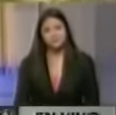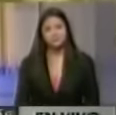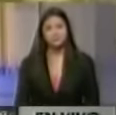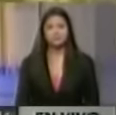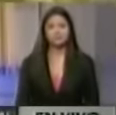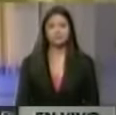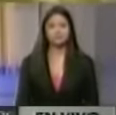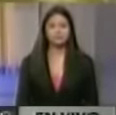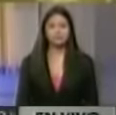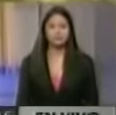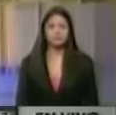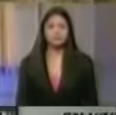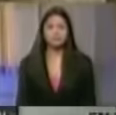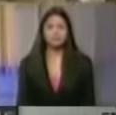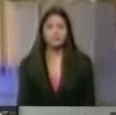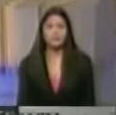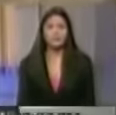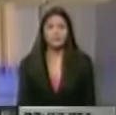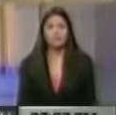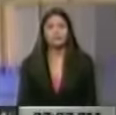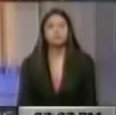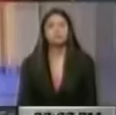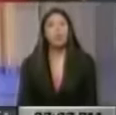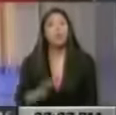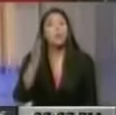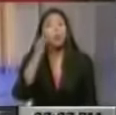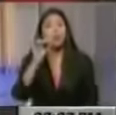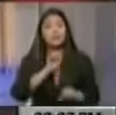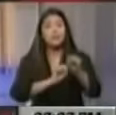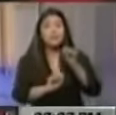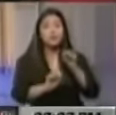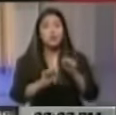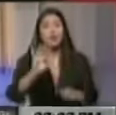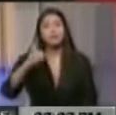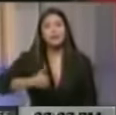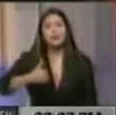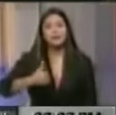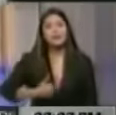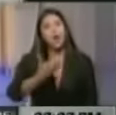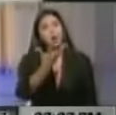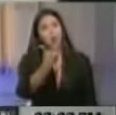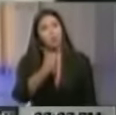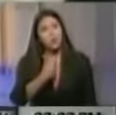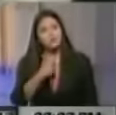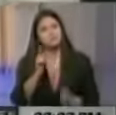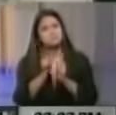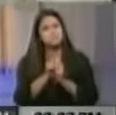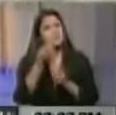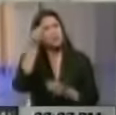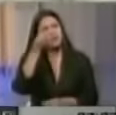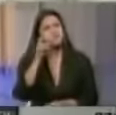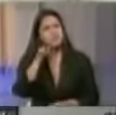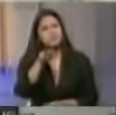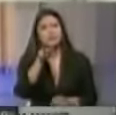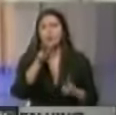vamos a conversar con Ana Galán, para que ella es defensora pública de Argentina, para que nos comente qué le ha parecido